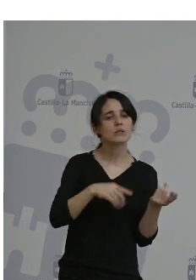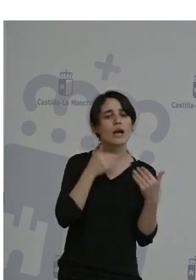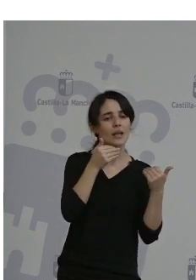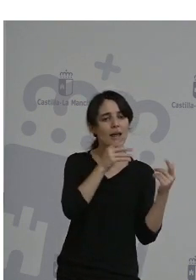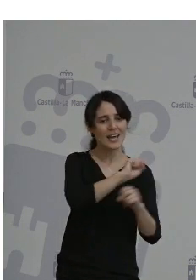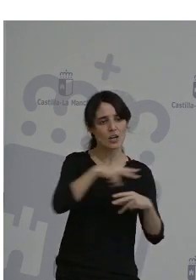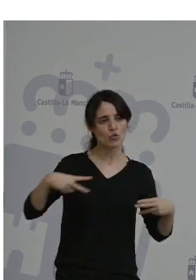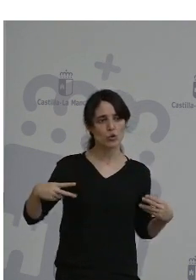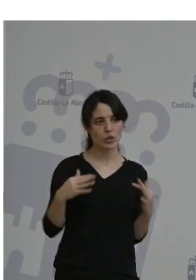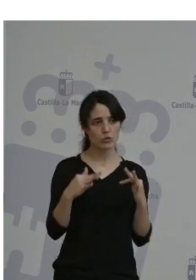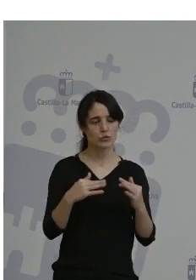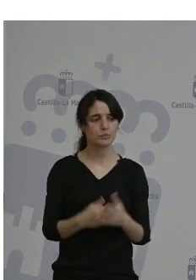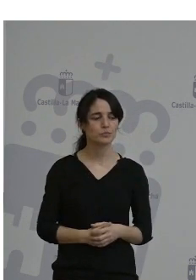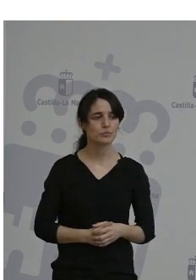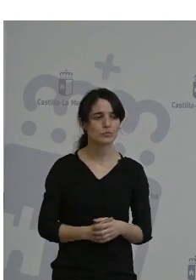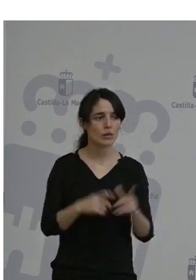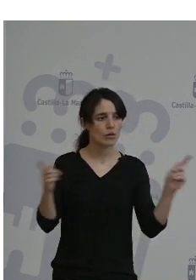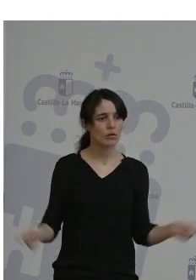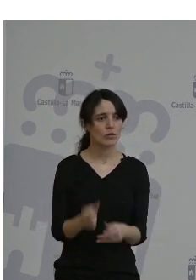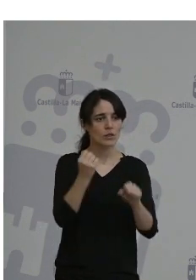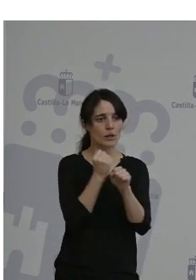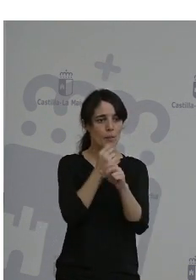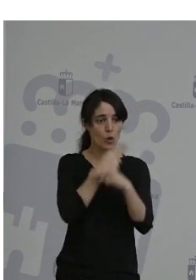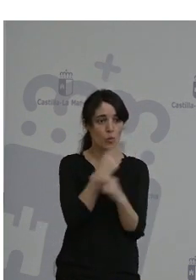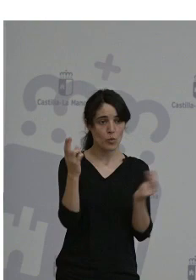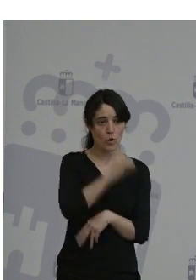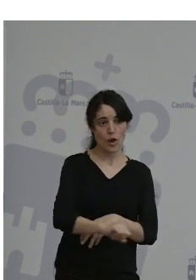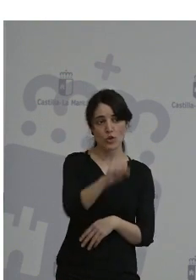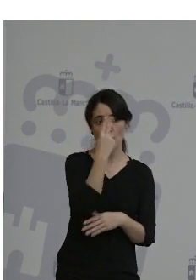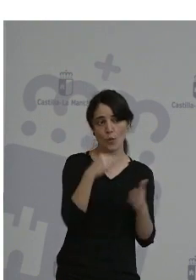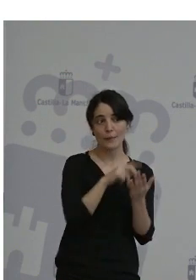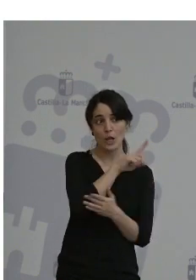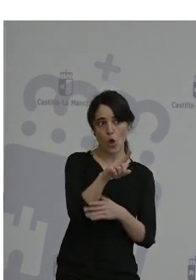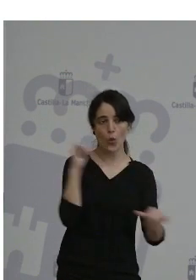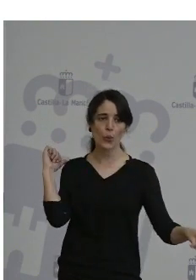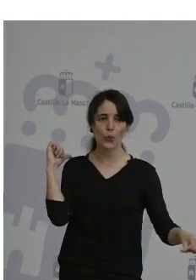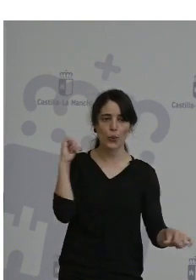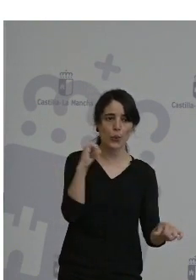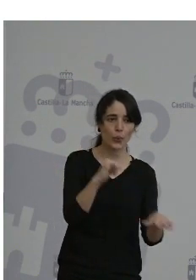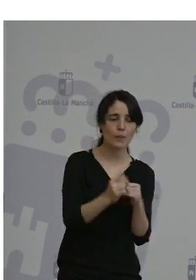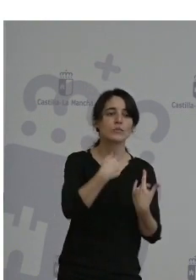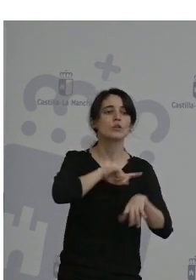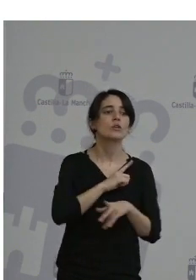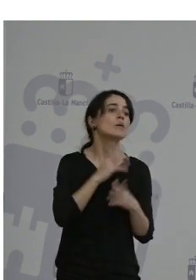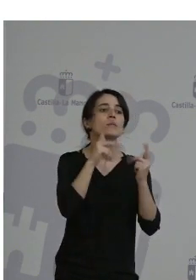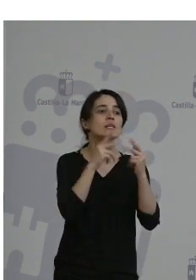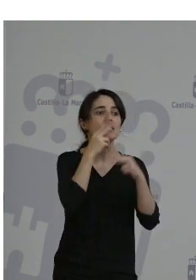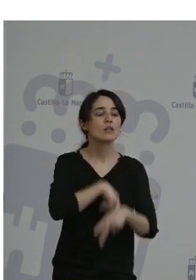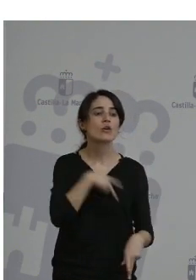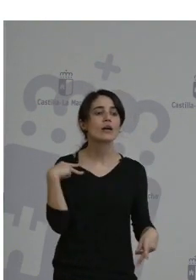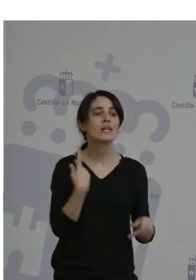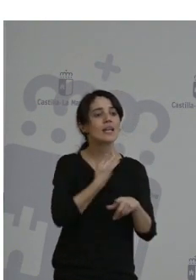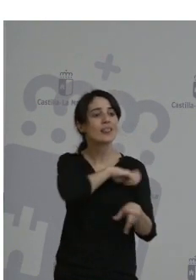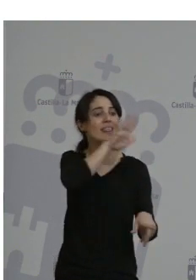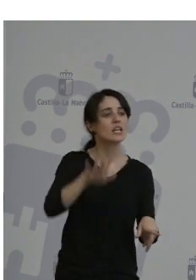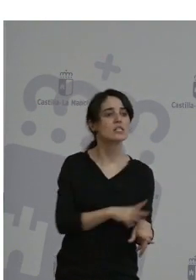Desde la oferta de empleo público del año 2011, como sabéis, se sigue la dinámica en la Administración General del Estado de acumular